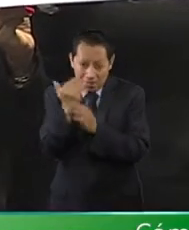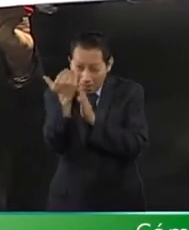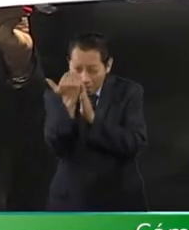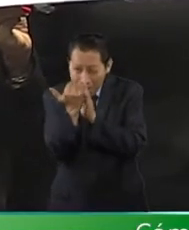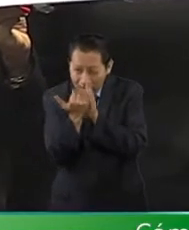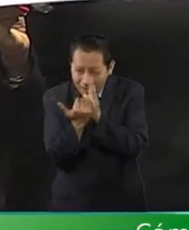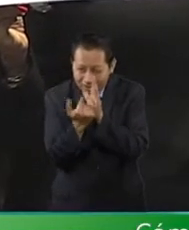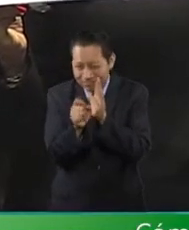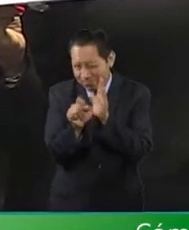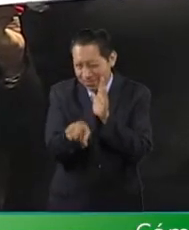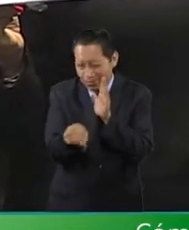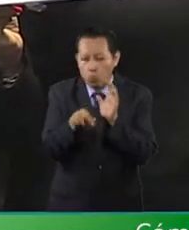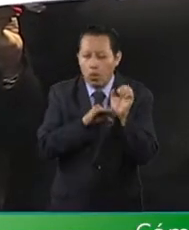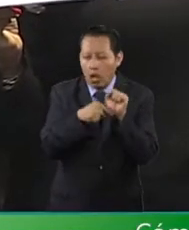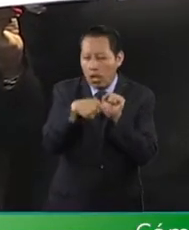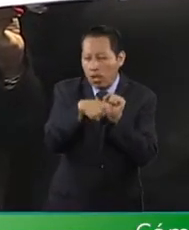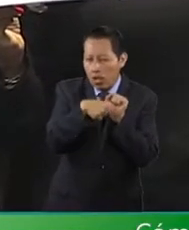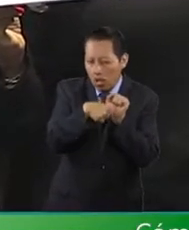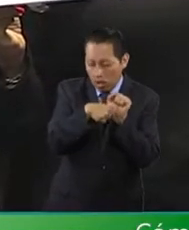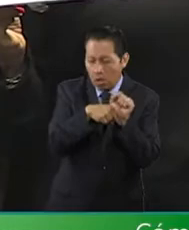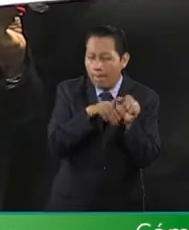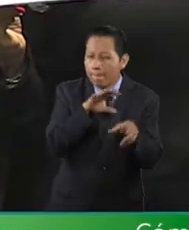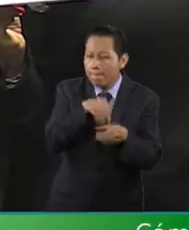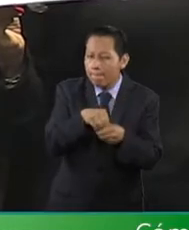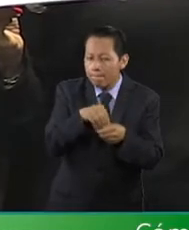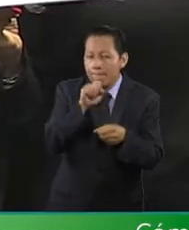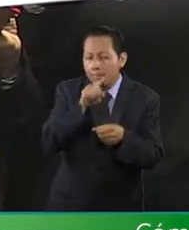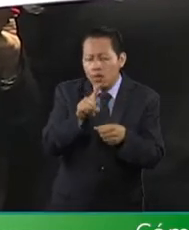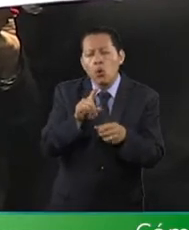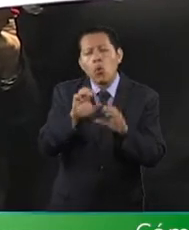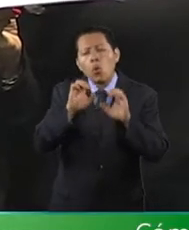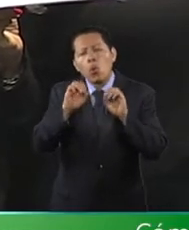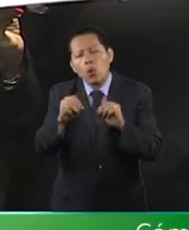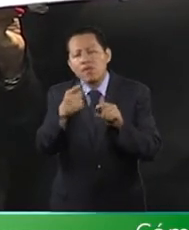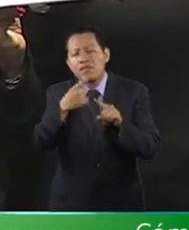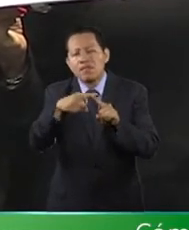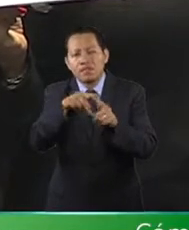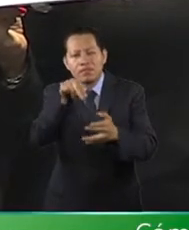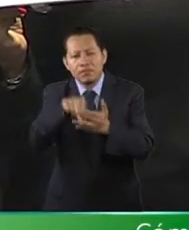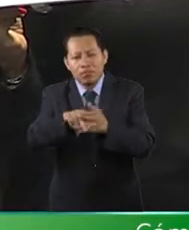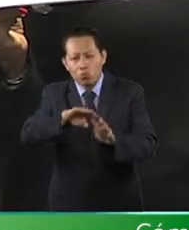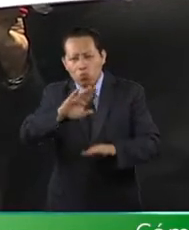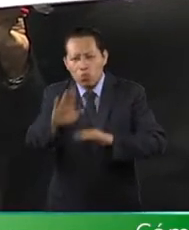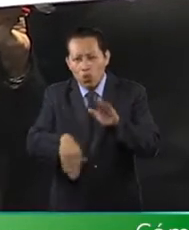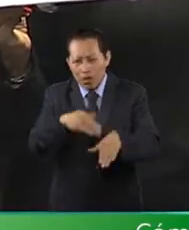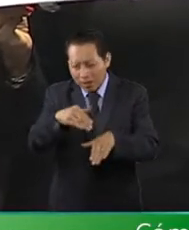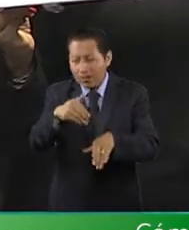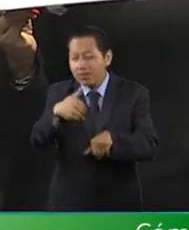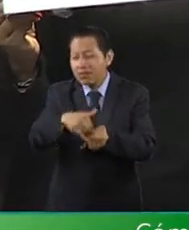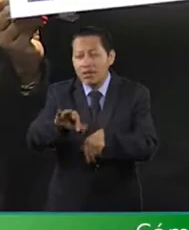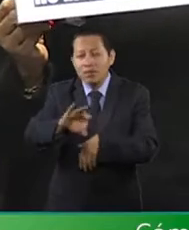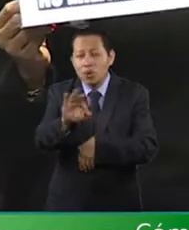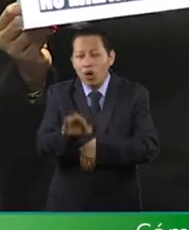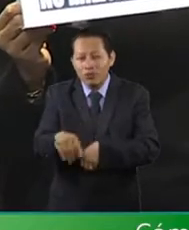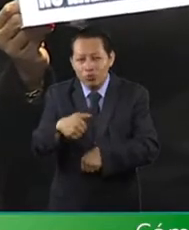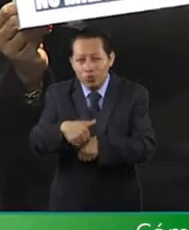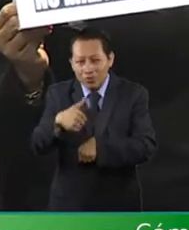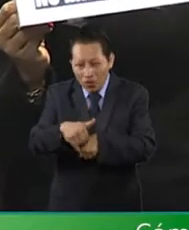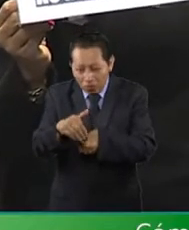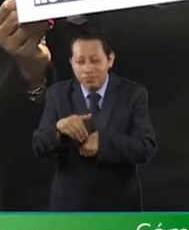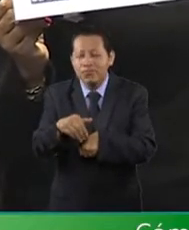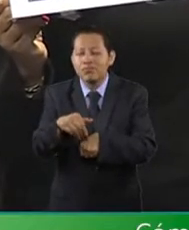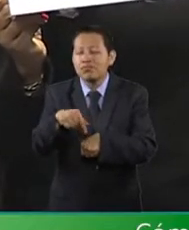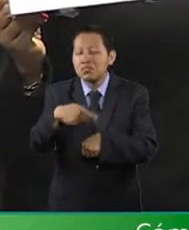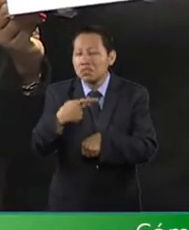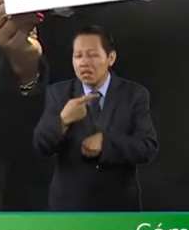mismas cifras o en las muertes sin causa justificada las estadísticas que nunca se mencionan aquí con las que se